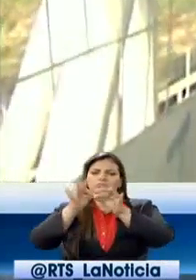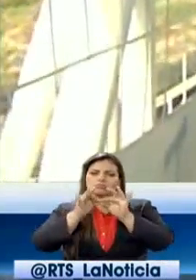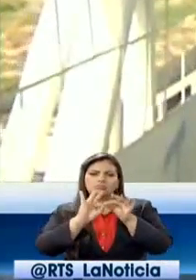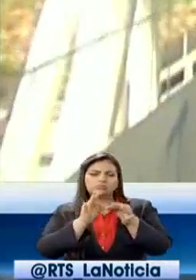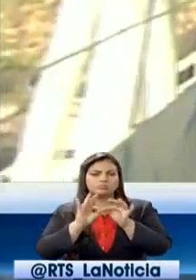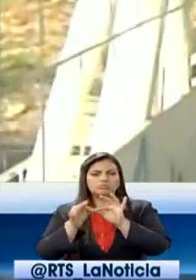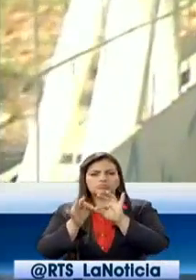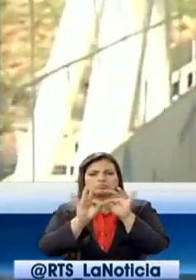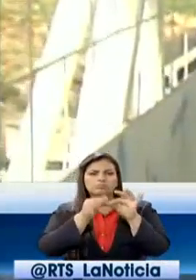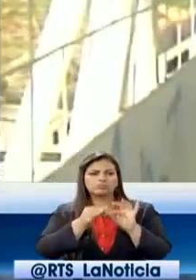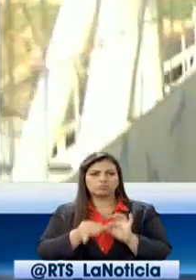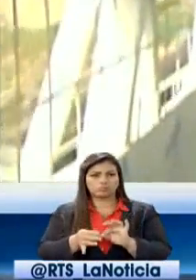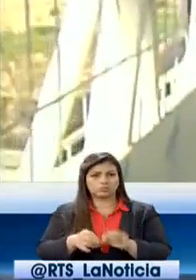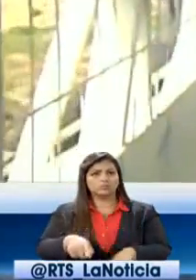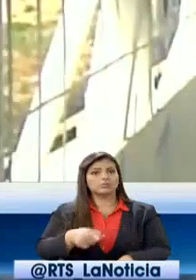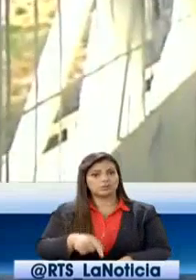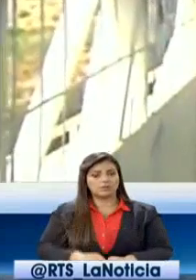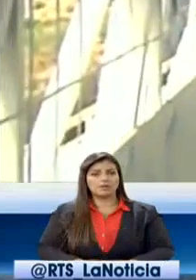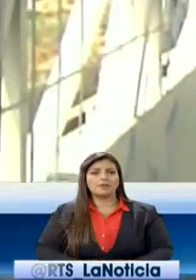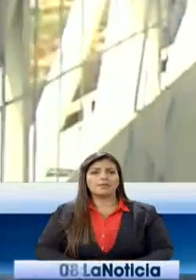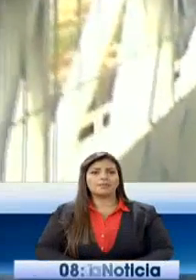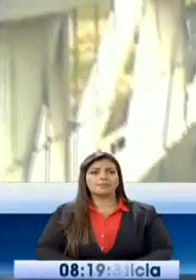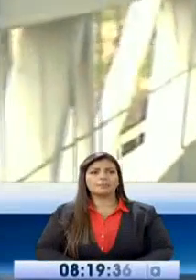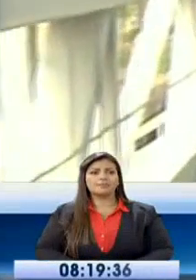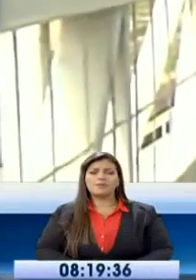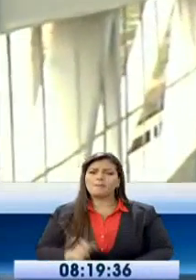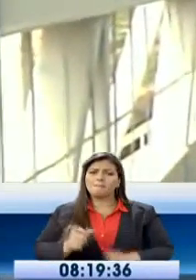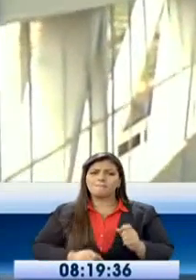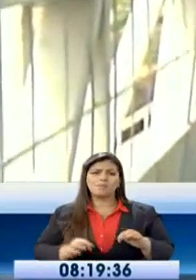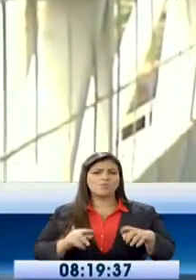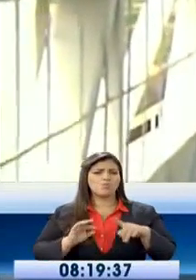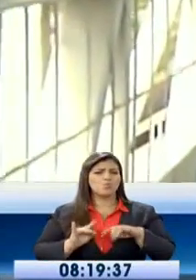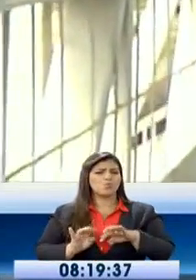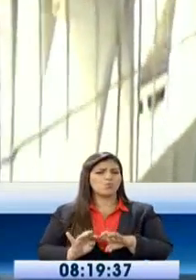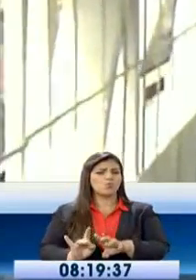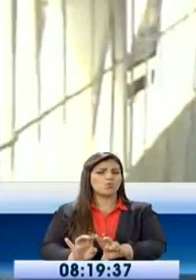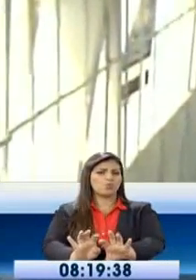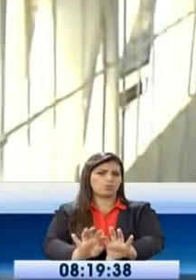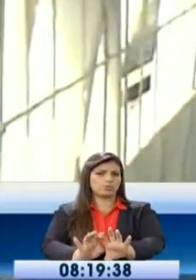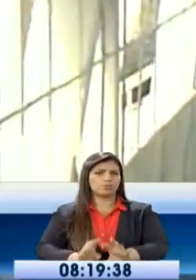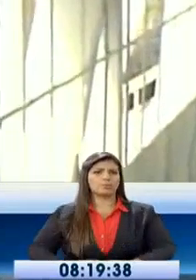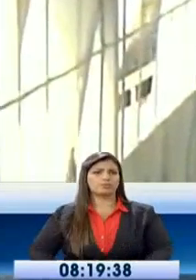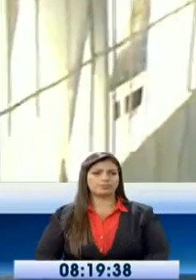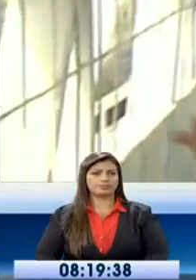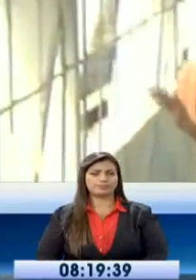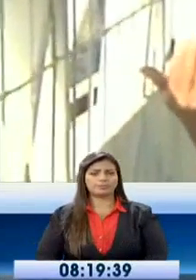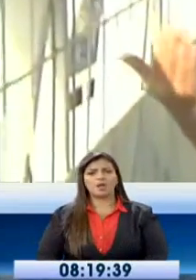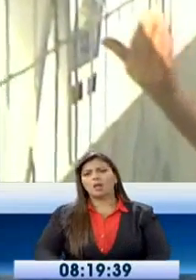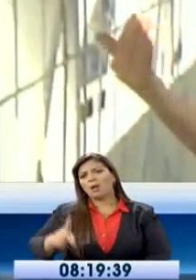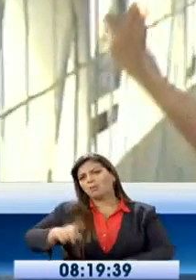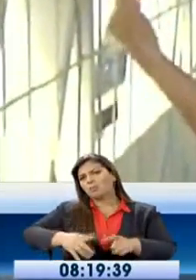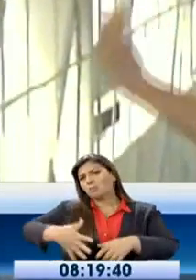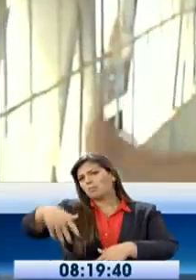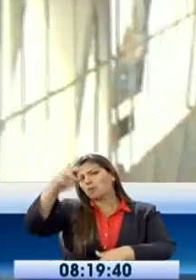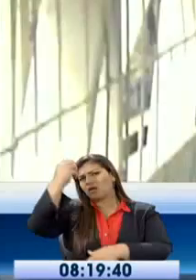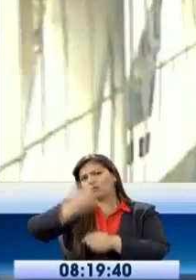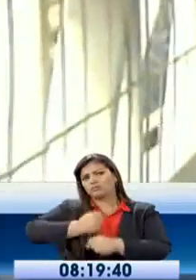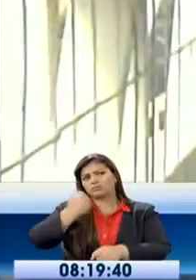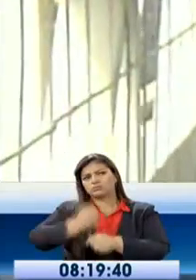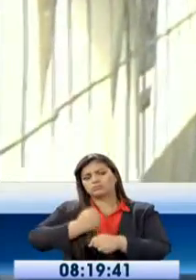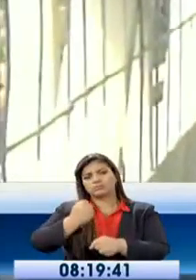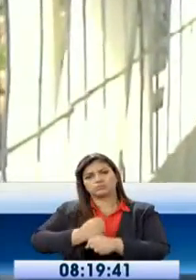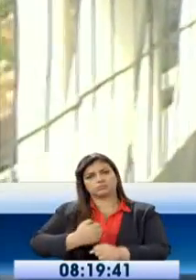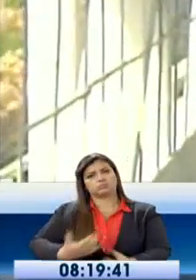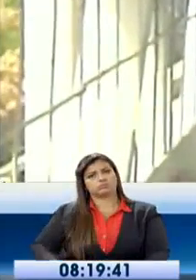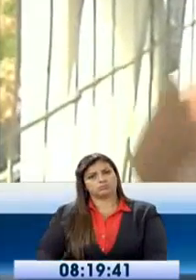este importante paso, porque por aquí circulan muchas personas quienes se dirigen a sus trabajos, muchas personas se quedan de